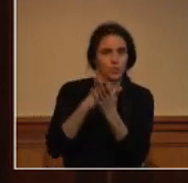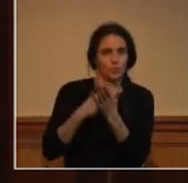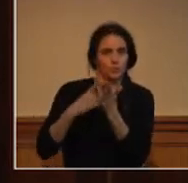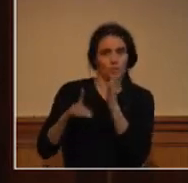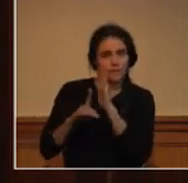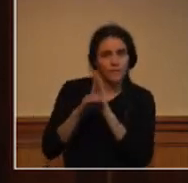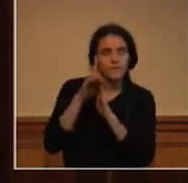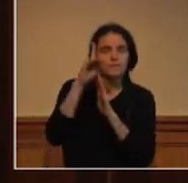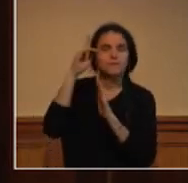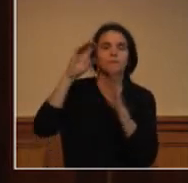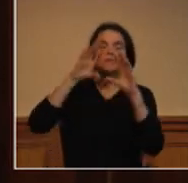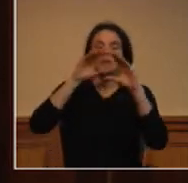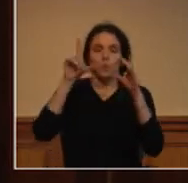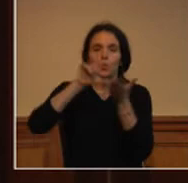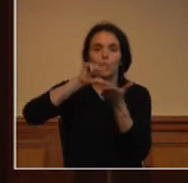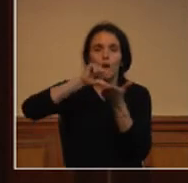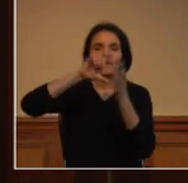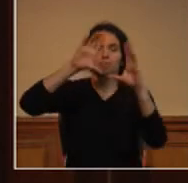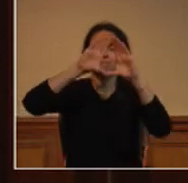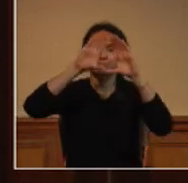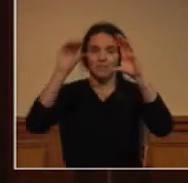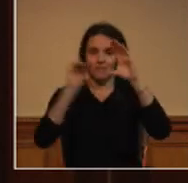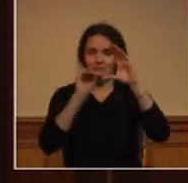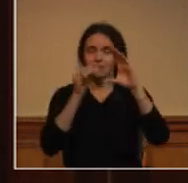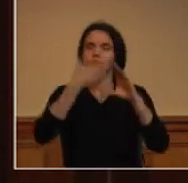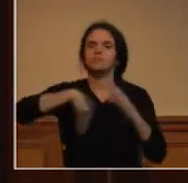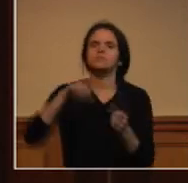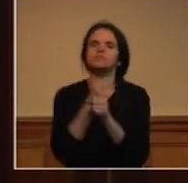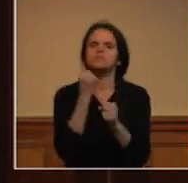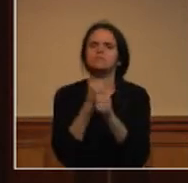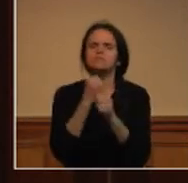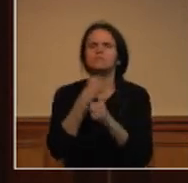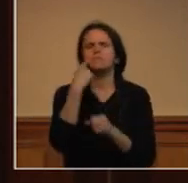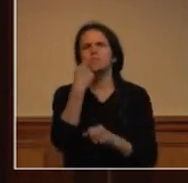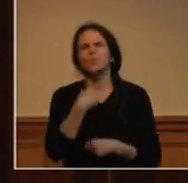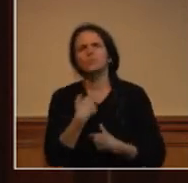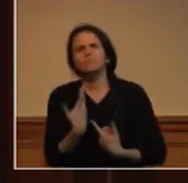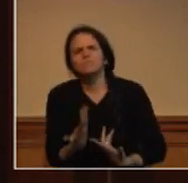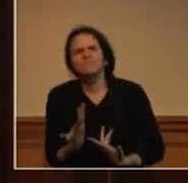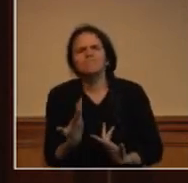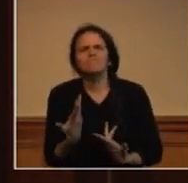desarrollando en CEDETI, en donde lo que nosotros hicimos fue preguntarnos si